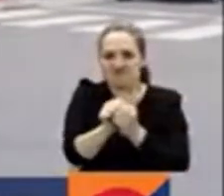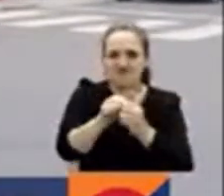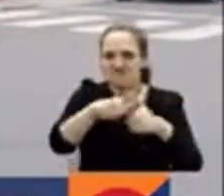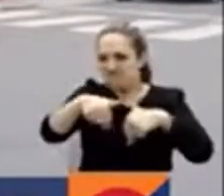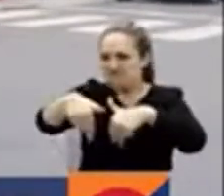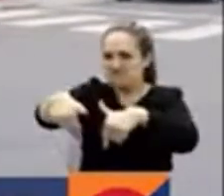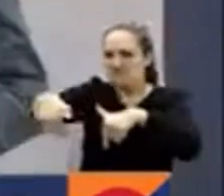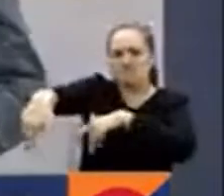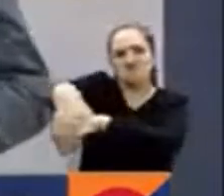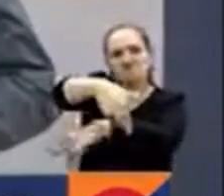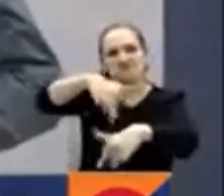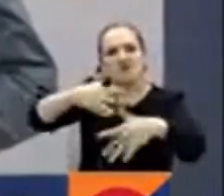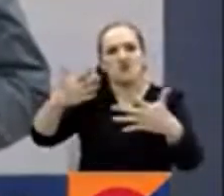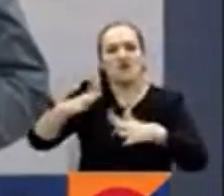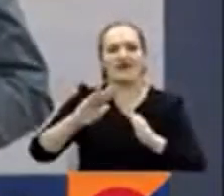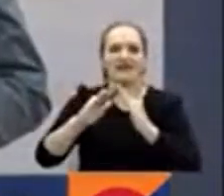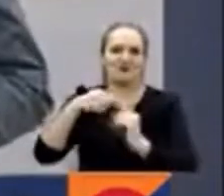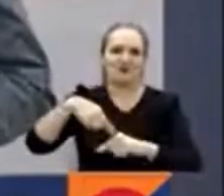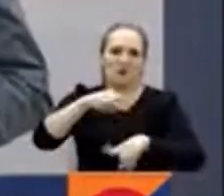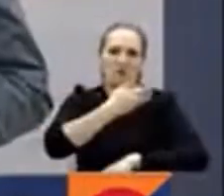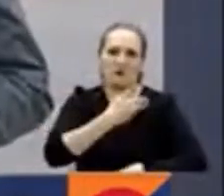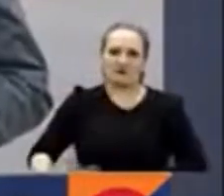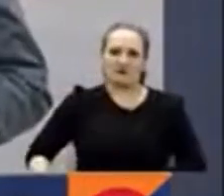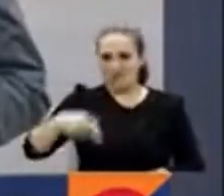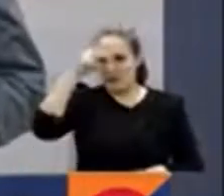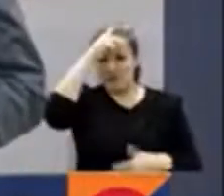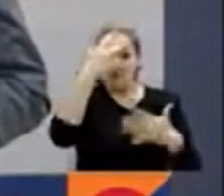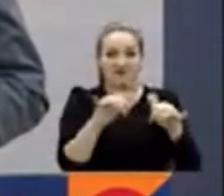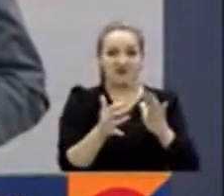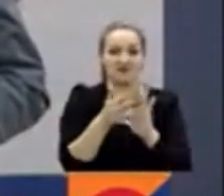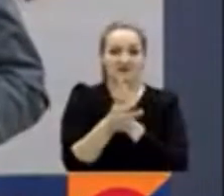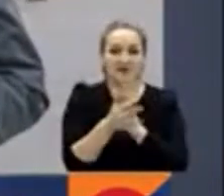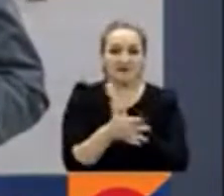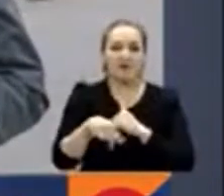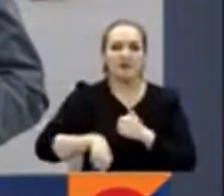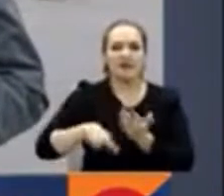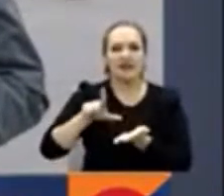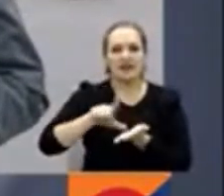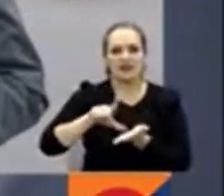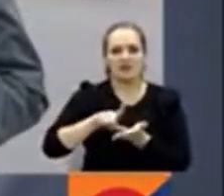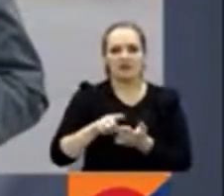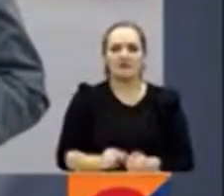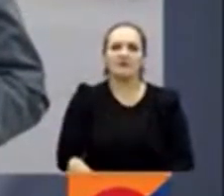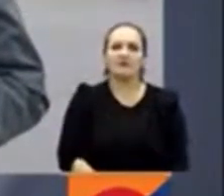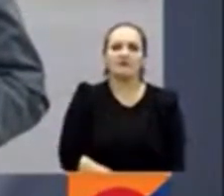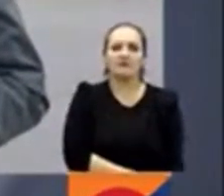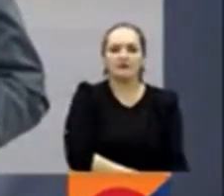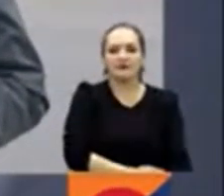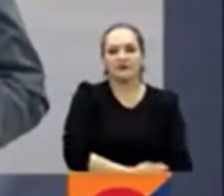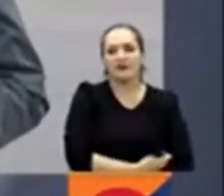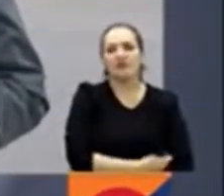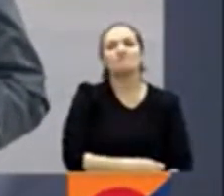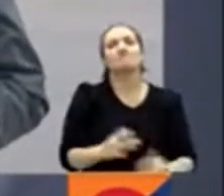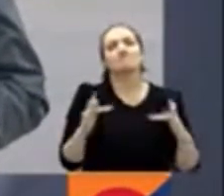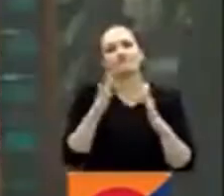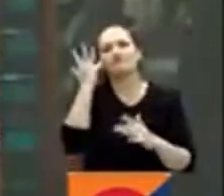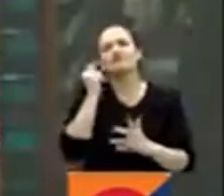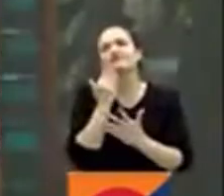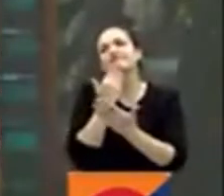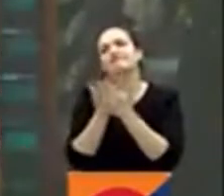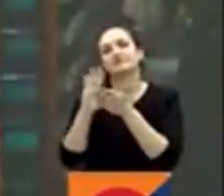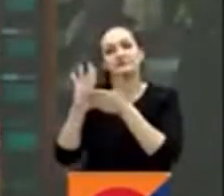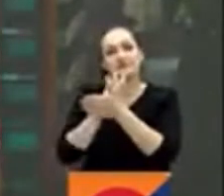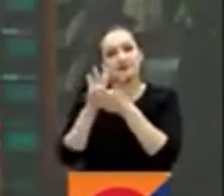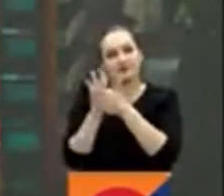es toda la información, compañeros, desde Lima, Perú. John López, RTVC Noticias, conectados 24/7. Conectados 24/7,